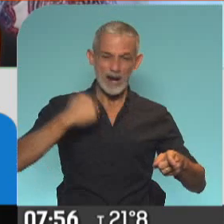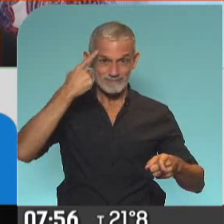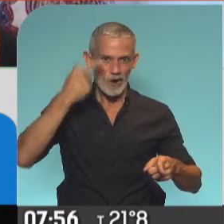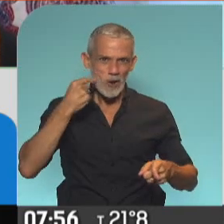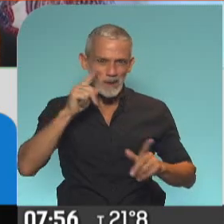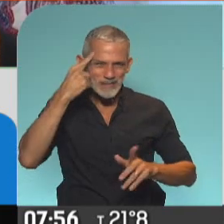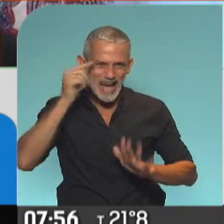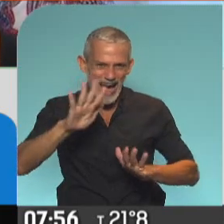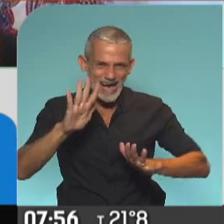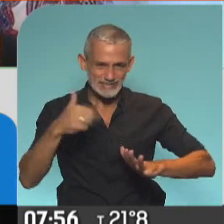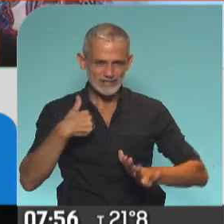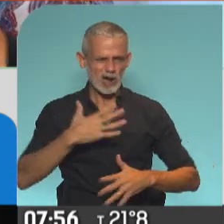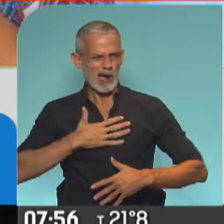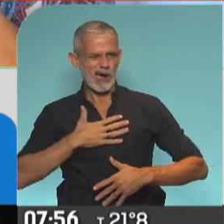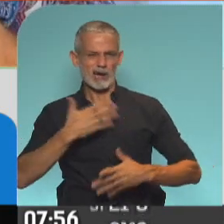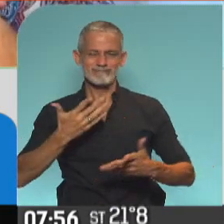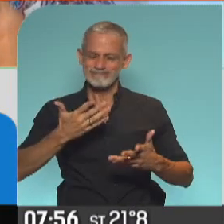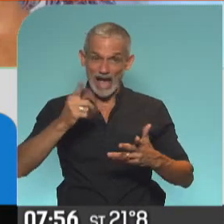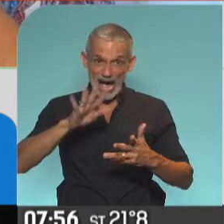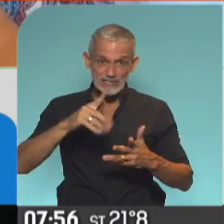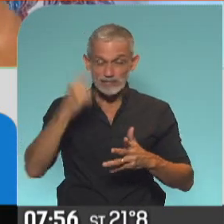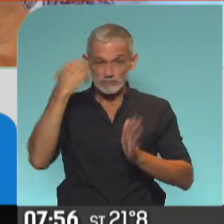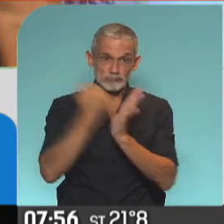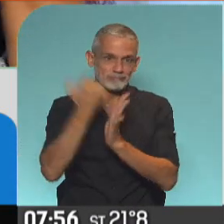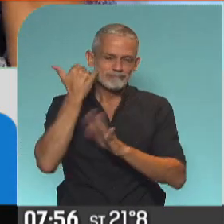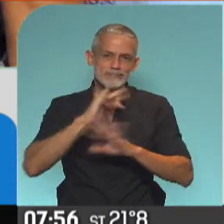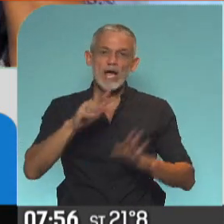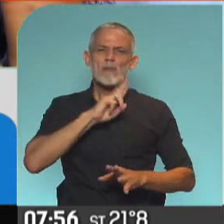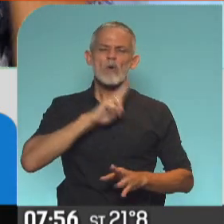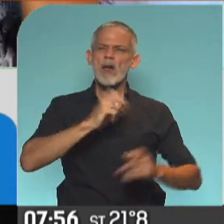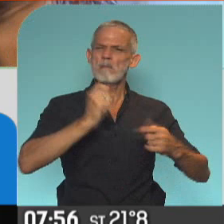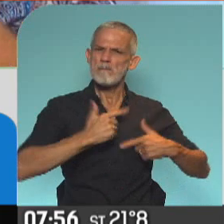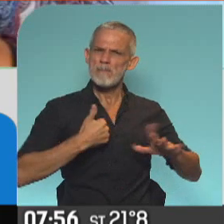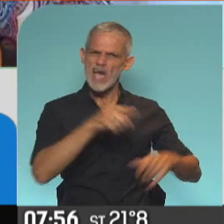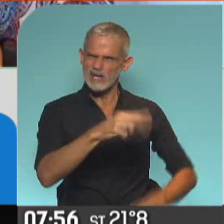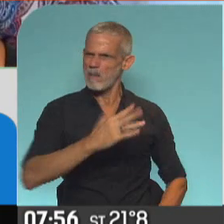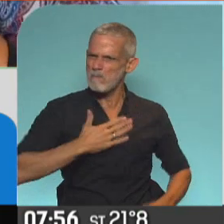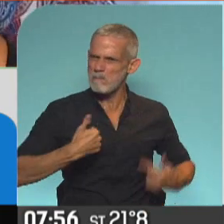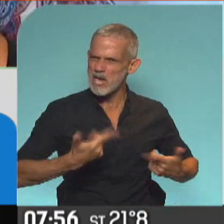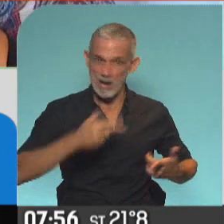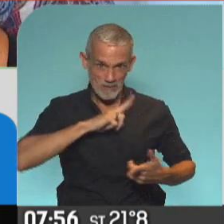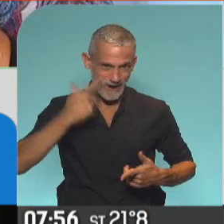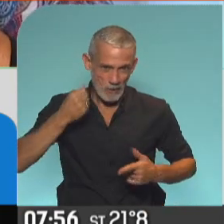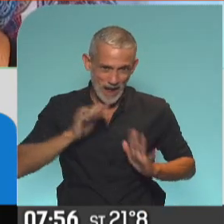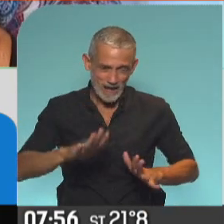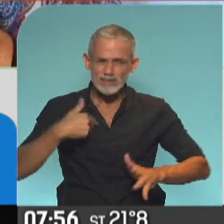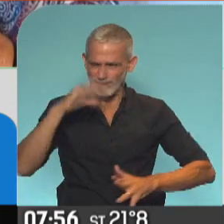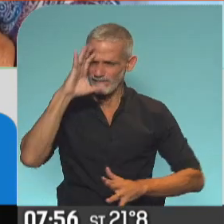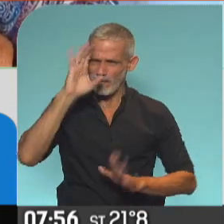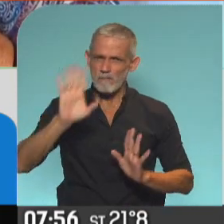una de las cuestiones más severas que está en el orden simbólico, ¿no? La mujer me pertenece, ella me pertenece. Yo voy a